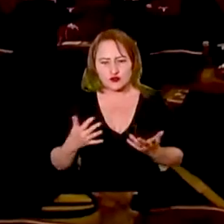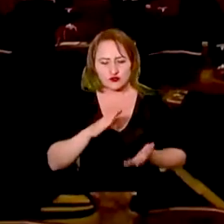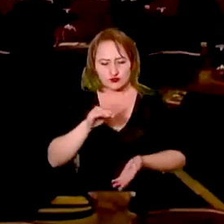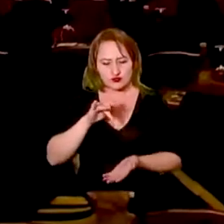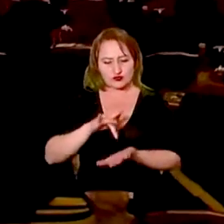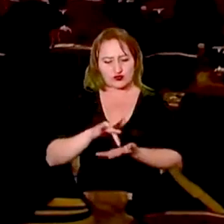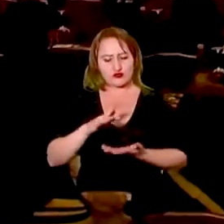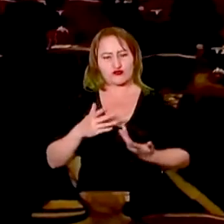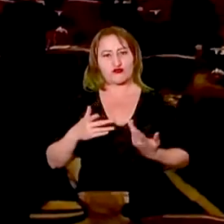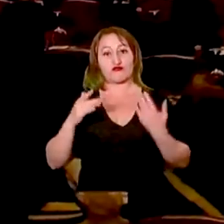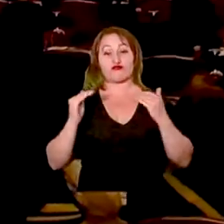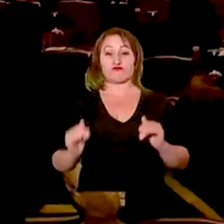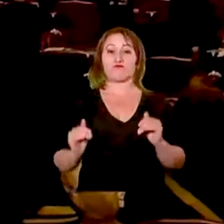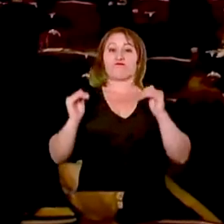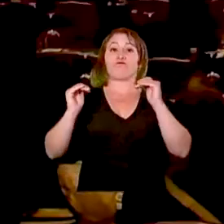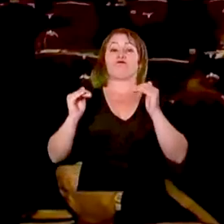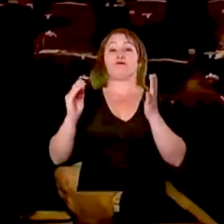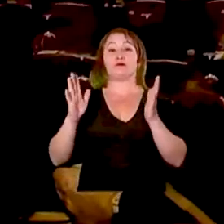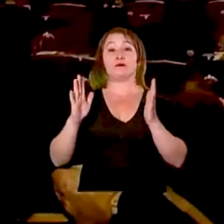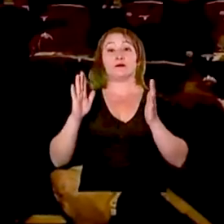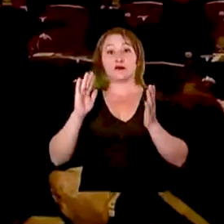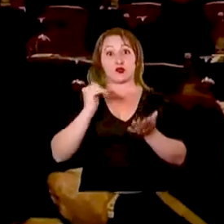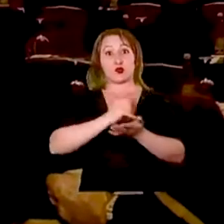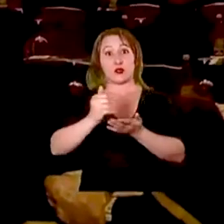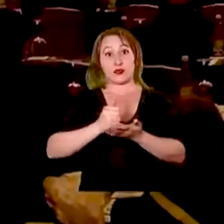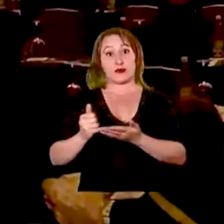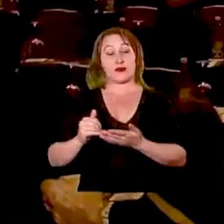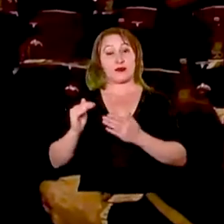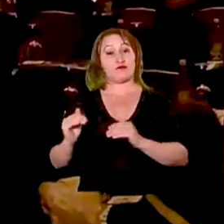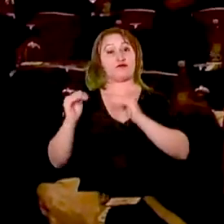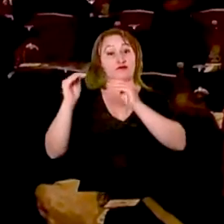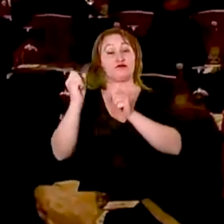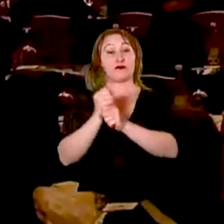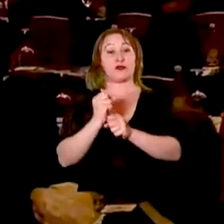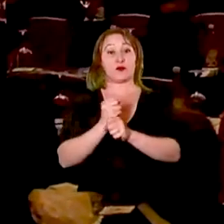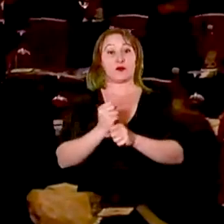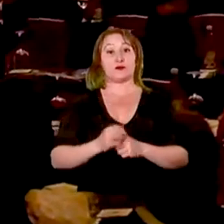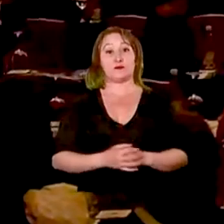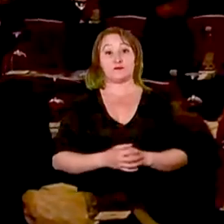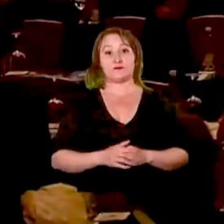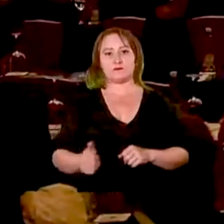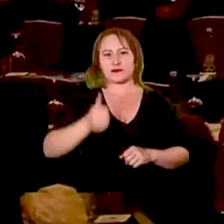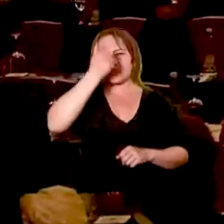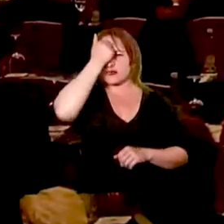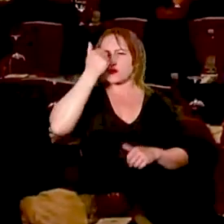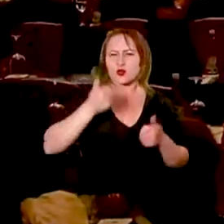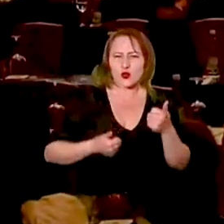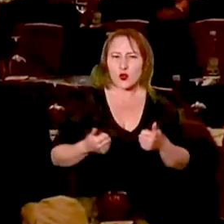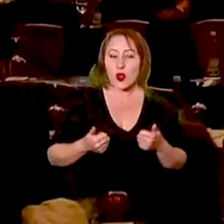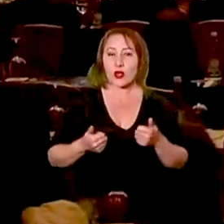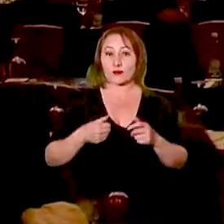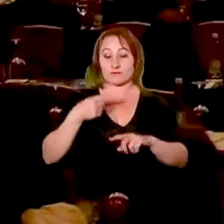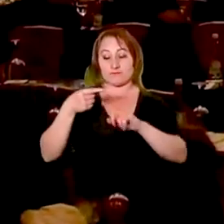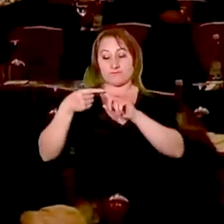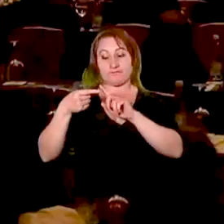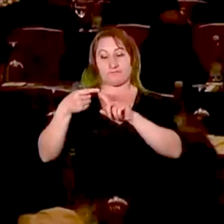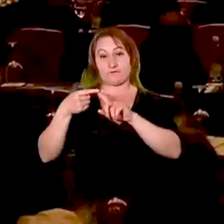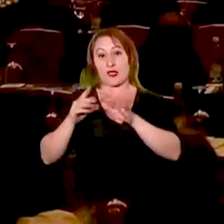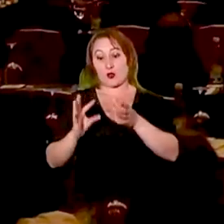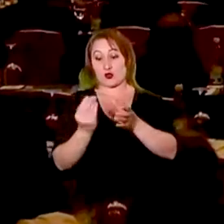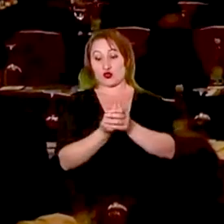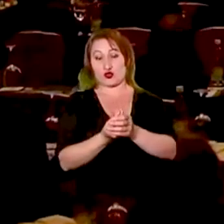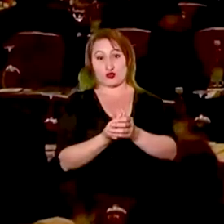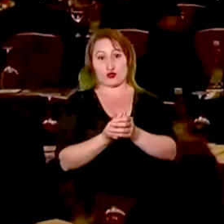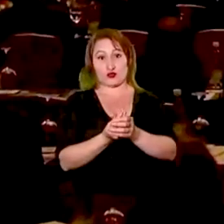posición alta, desde una línea alta de trabajo. Principios como el primero, el de la